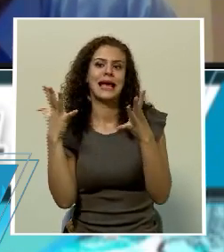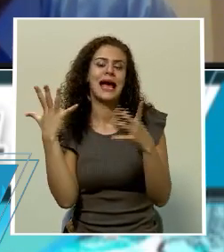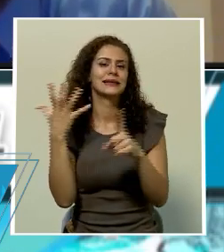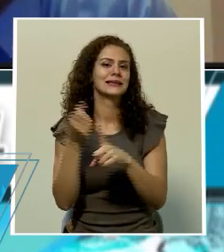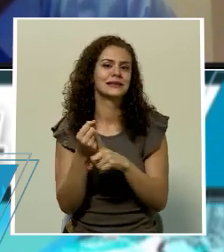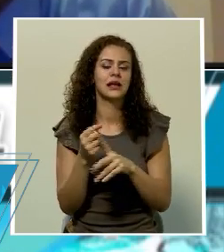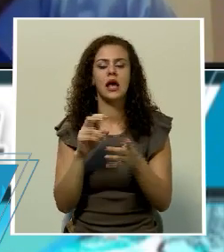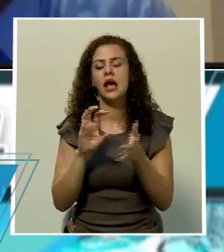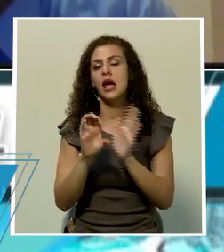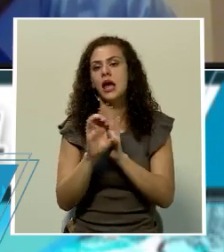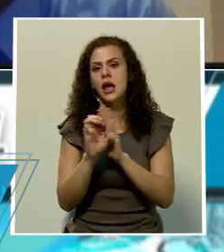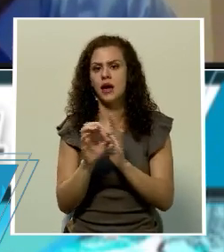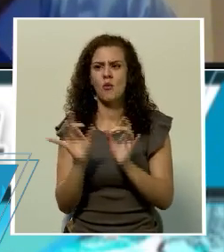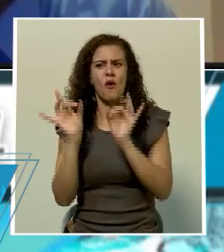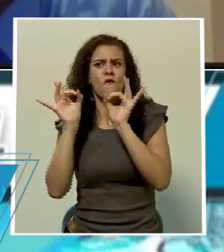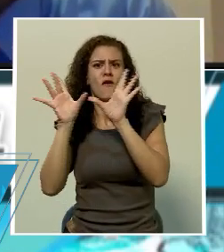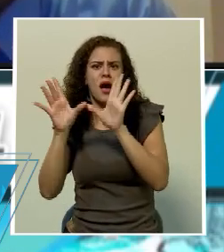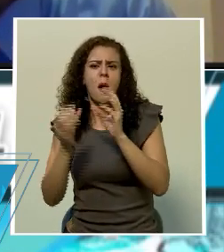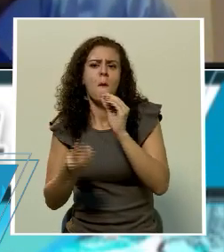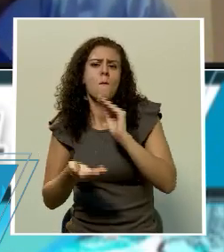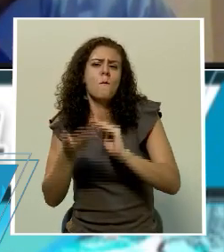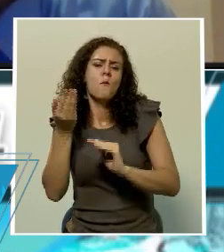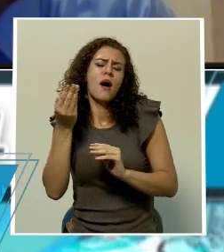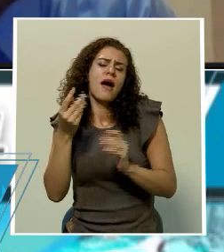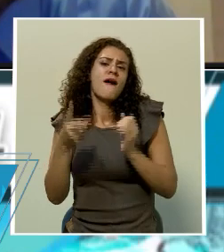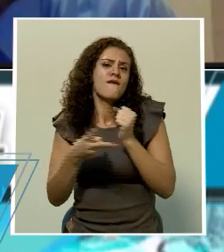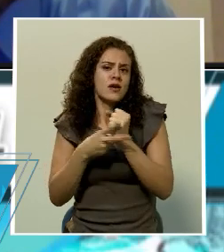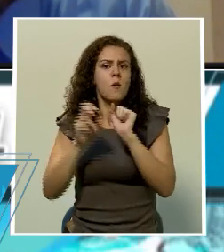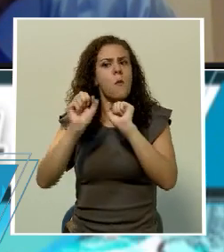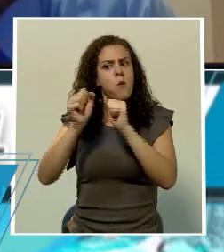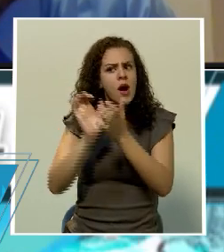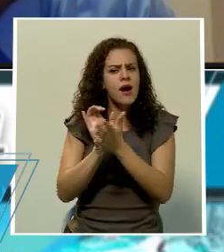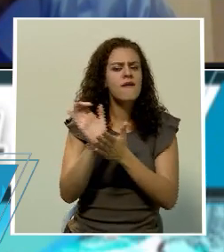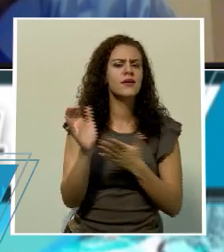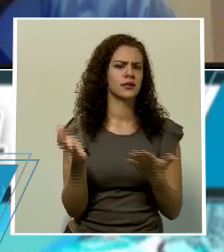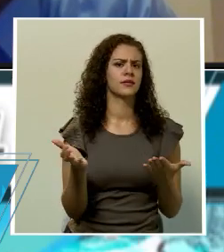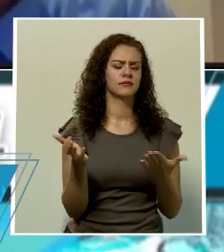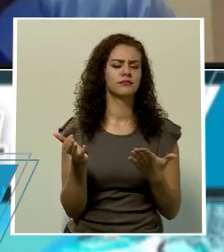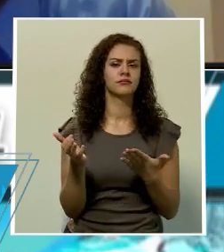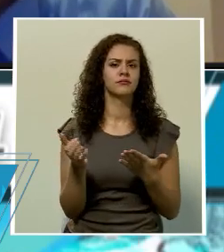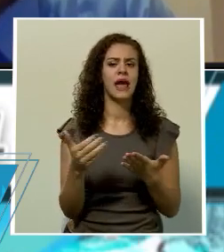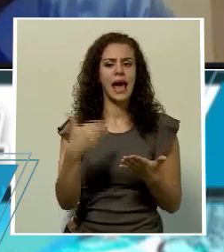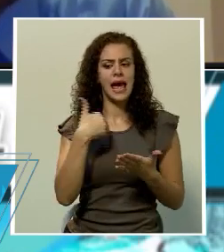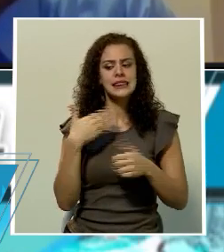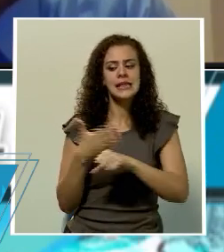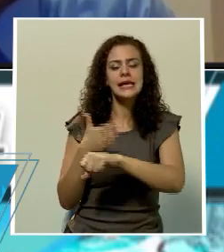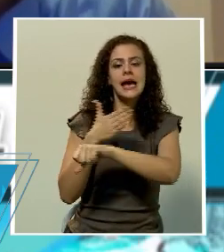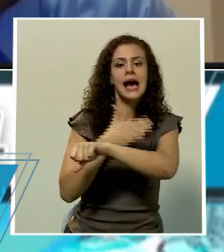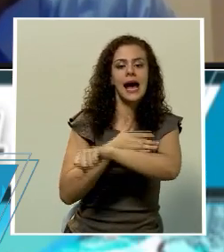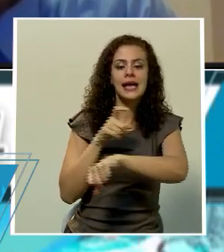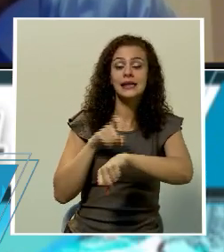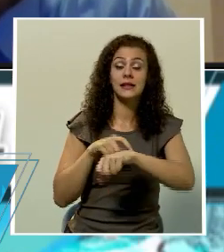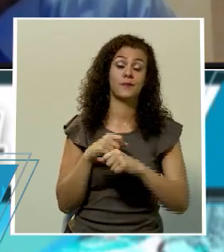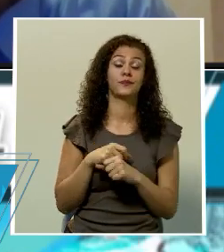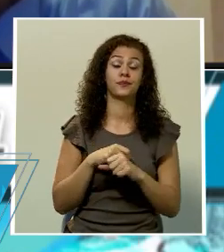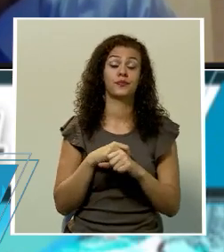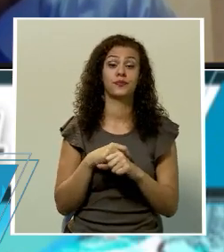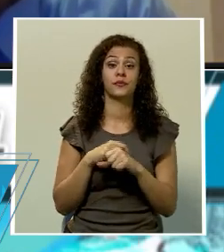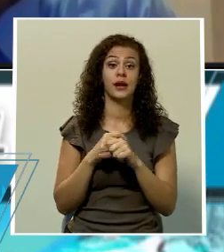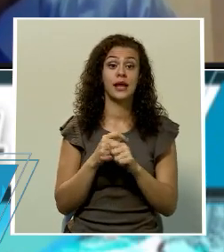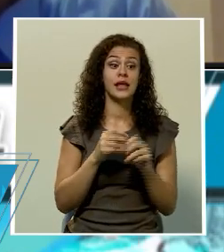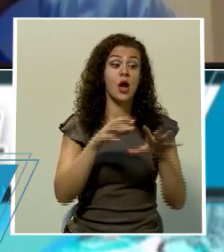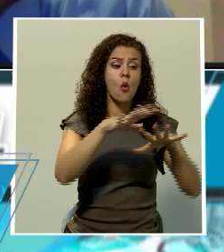Las fatalidades, en muchos de los casos, se pueden prevenir, hay anticipación. De los escenarios